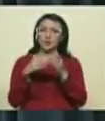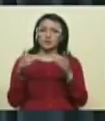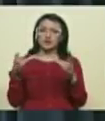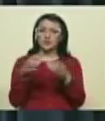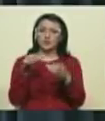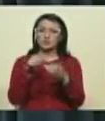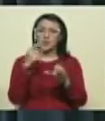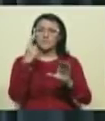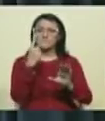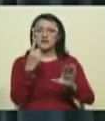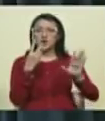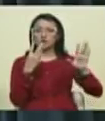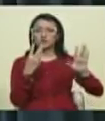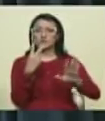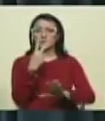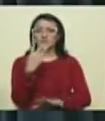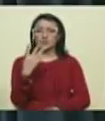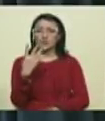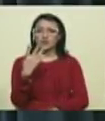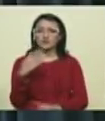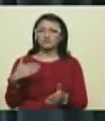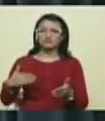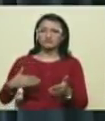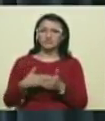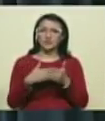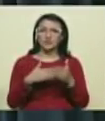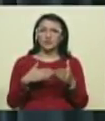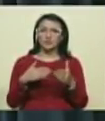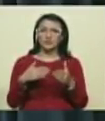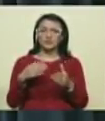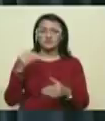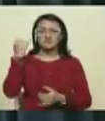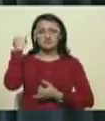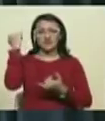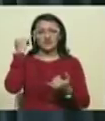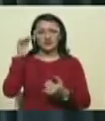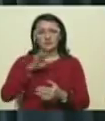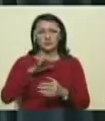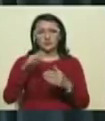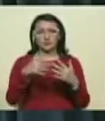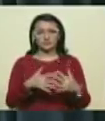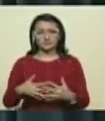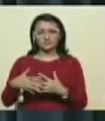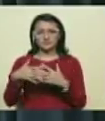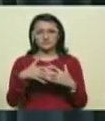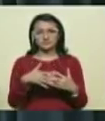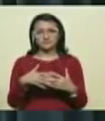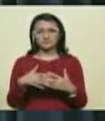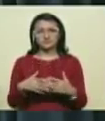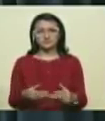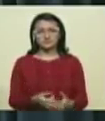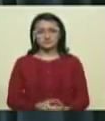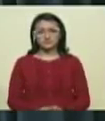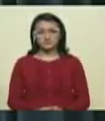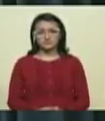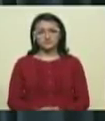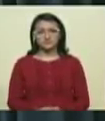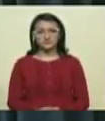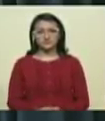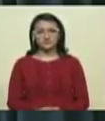Monroe de 1824 para atentar contra todos los países de América. Esta